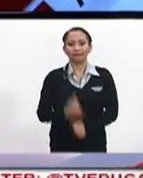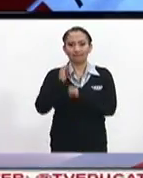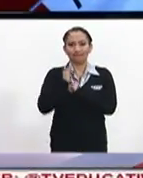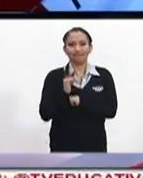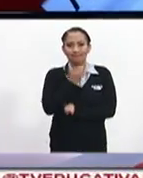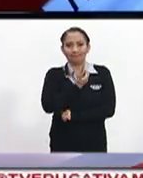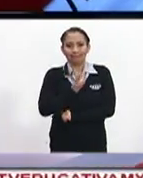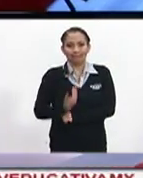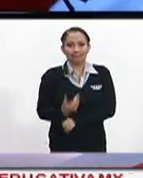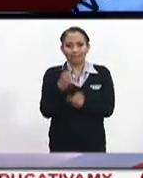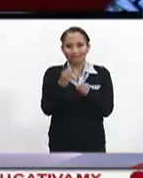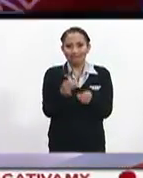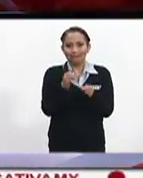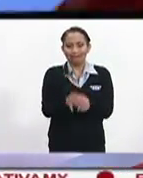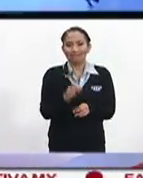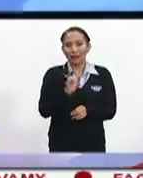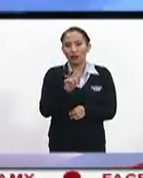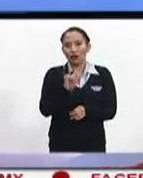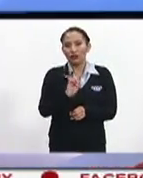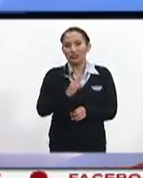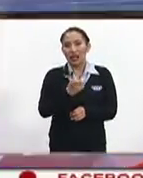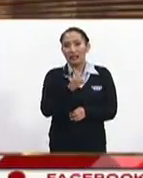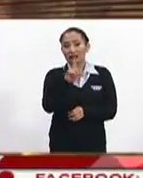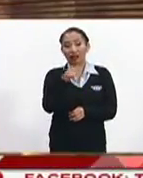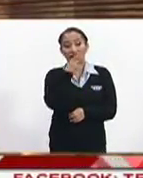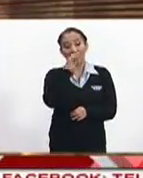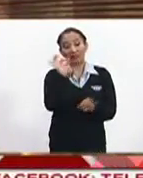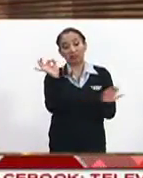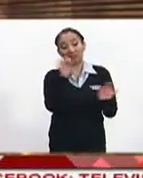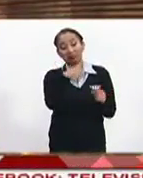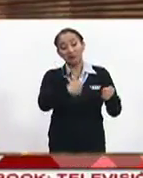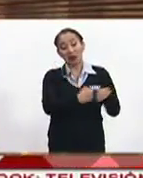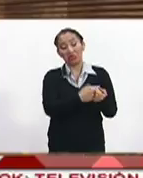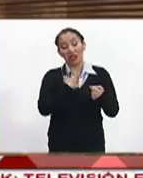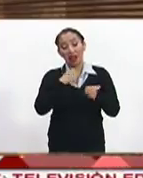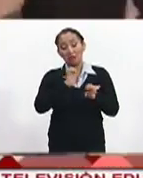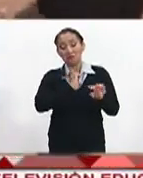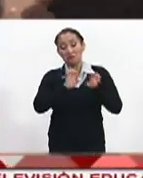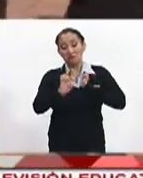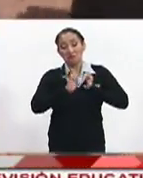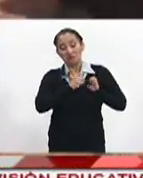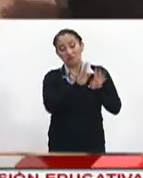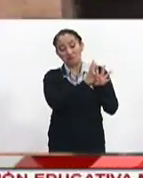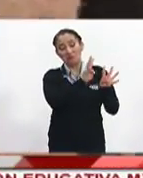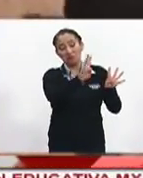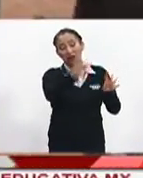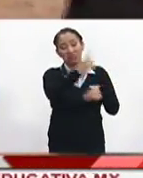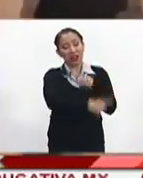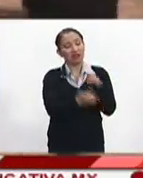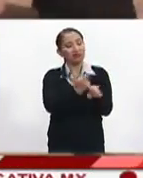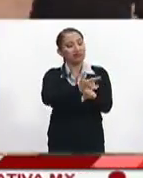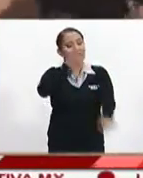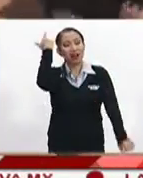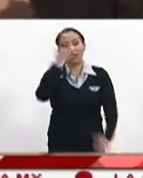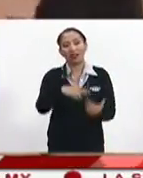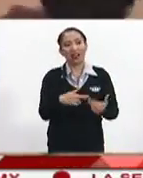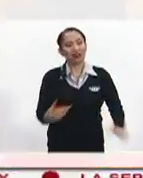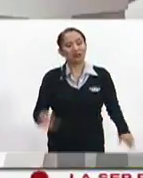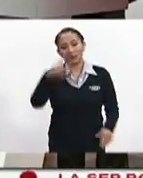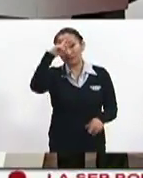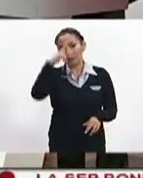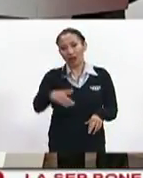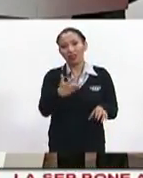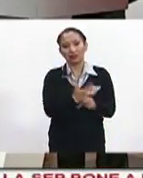de la presidencia, Eduardo Sánchez, advirtió que si la frontera se militariza con el despliegue de la Guardia Nacional, se dañaría gravemente la relación